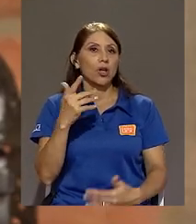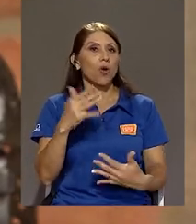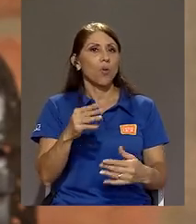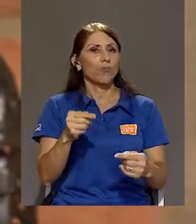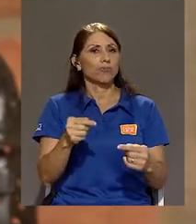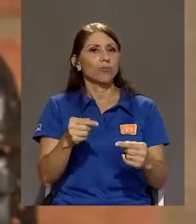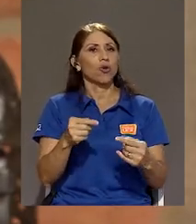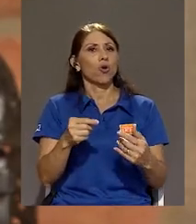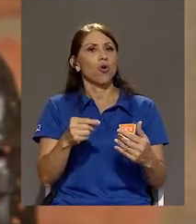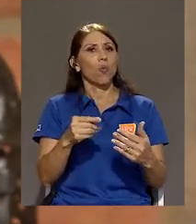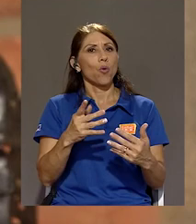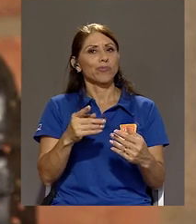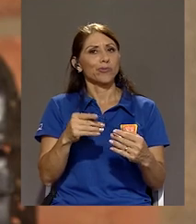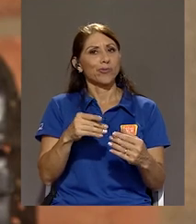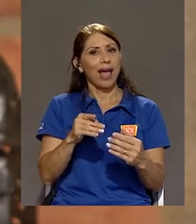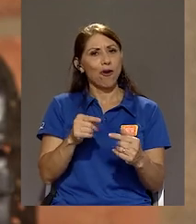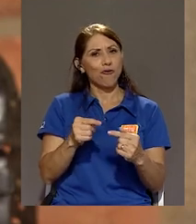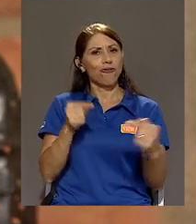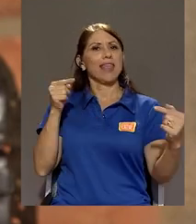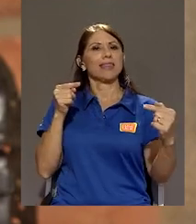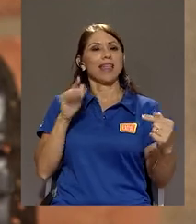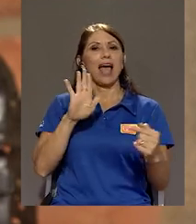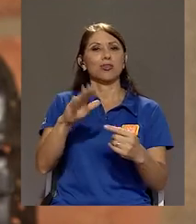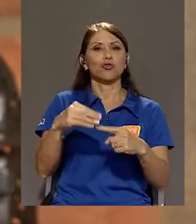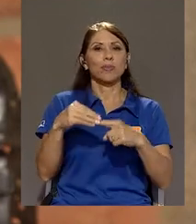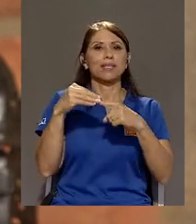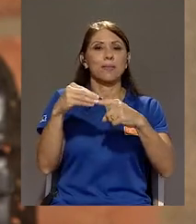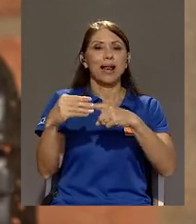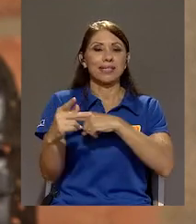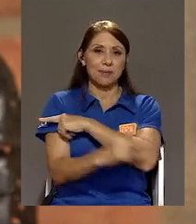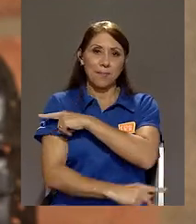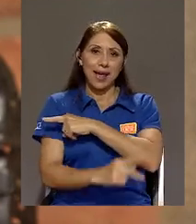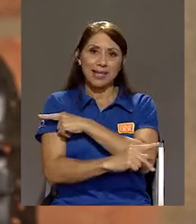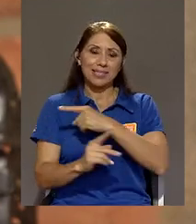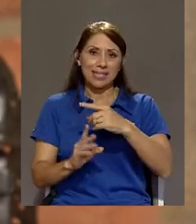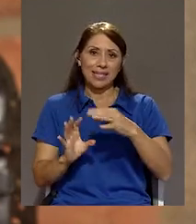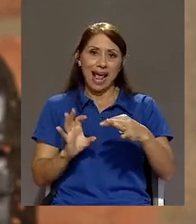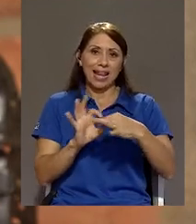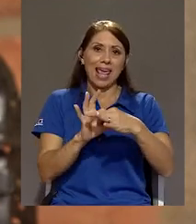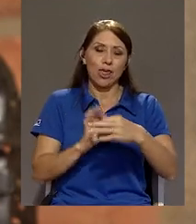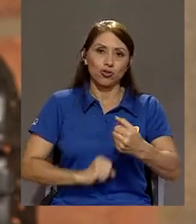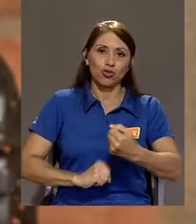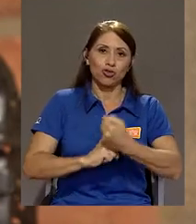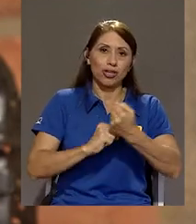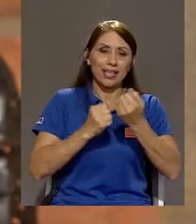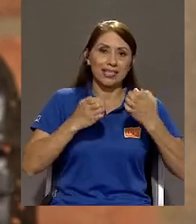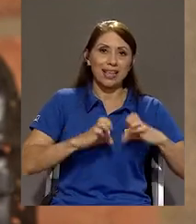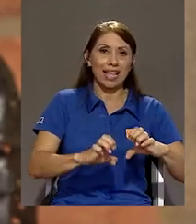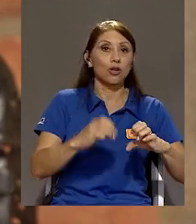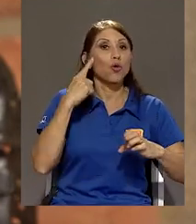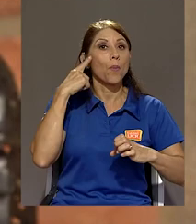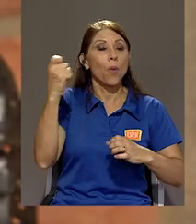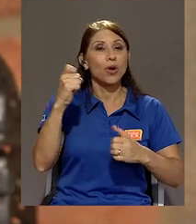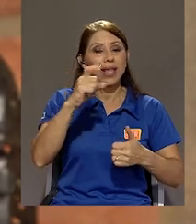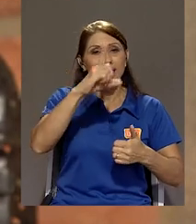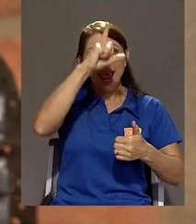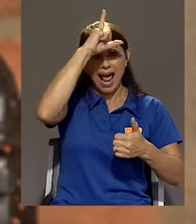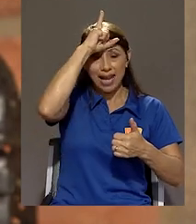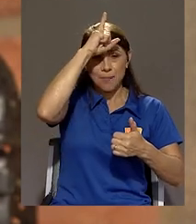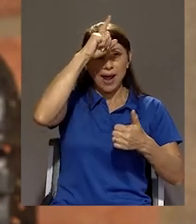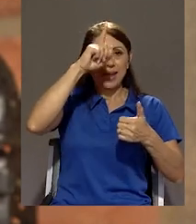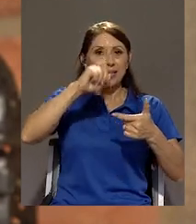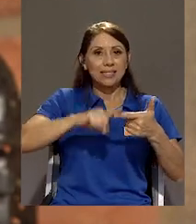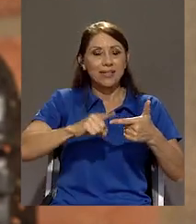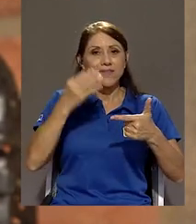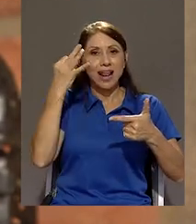ofrenda a sus principales aliados estratégicos, porque claramente los alemanes, los